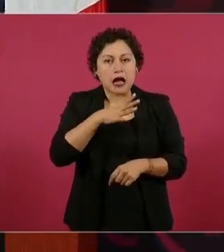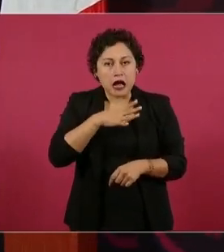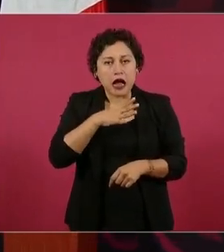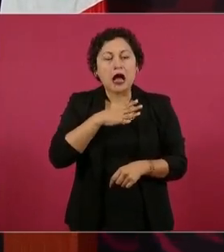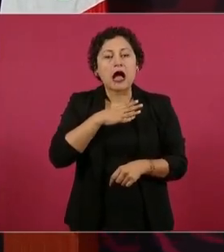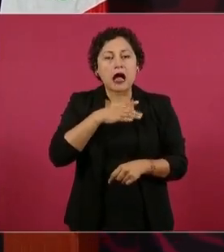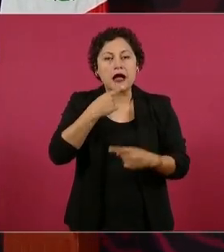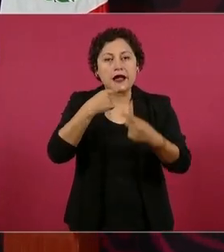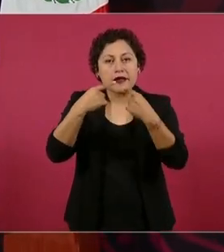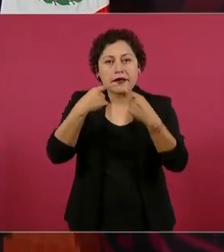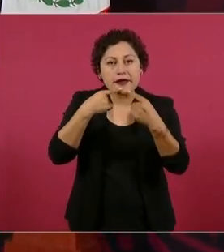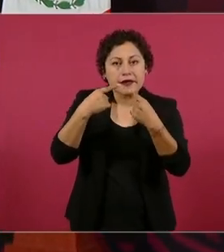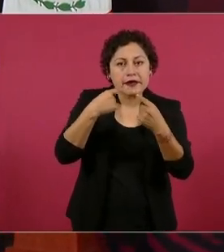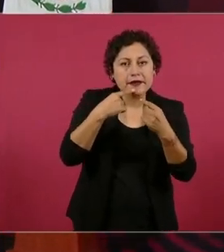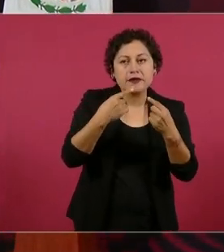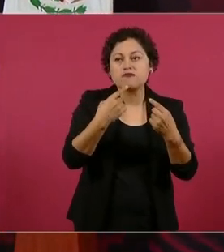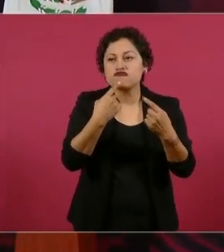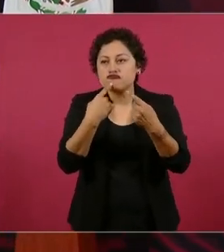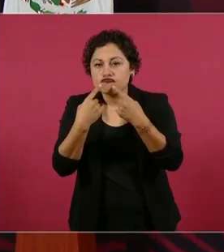ningún motivo aceptan.